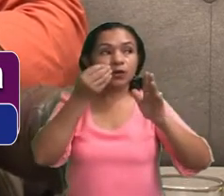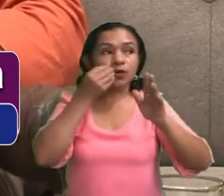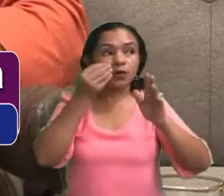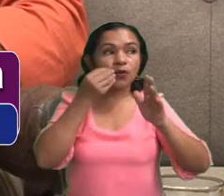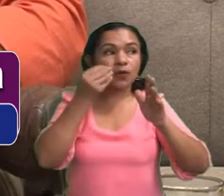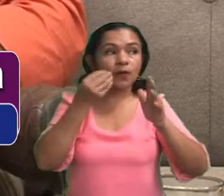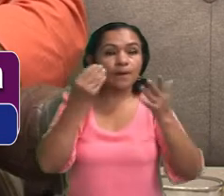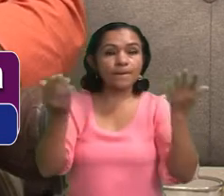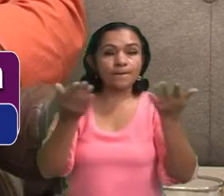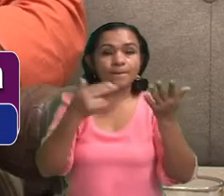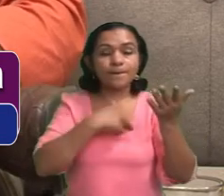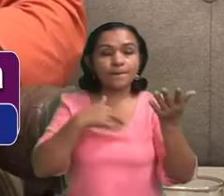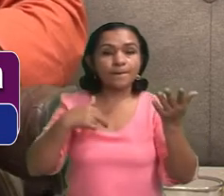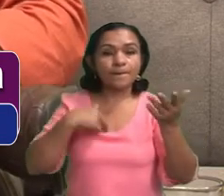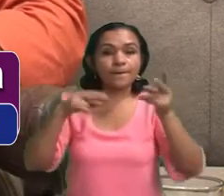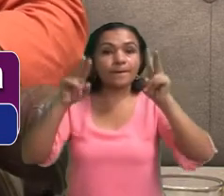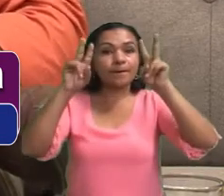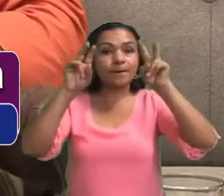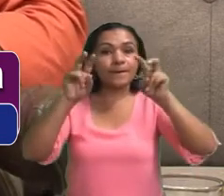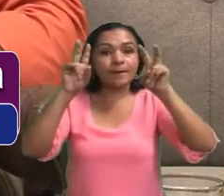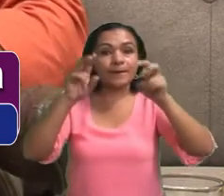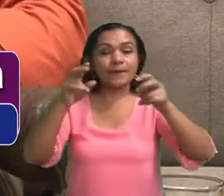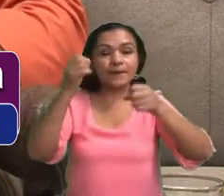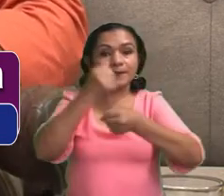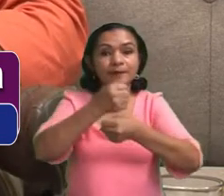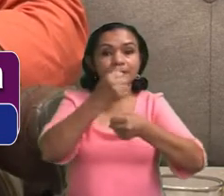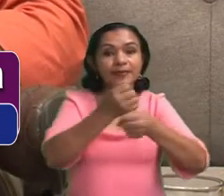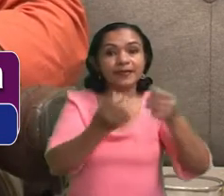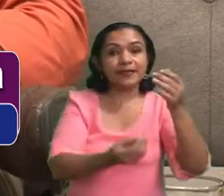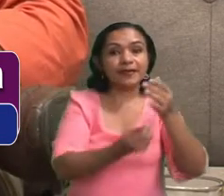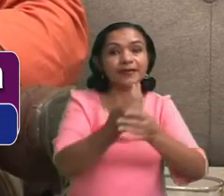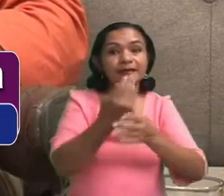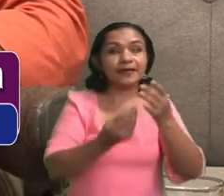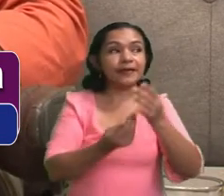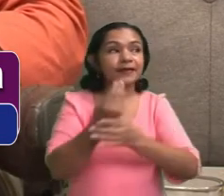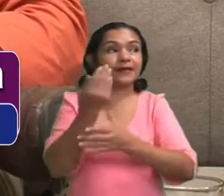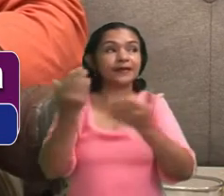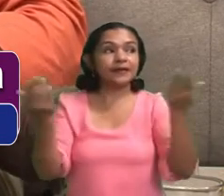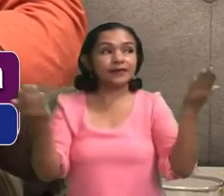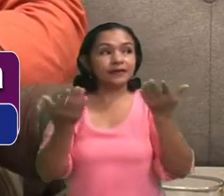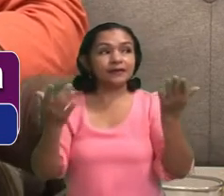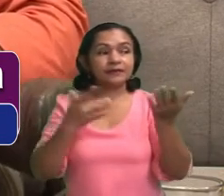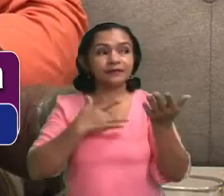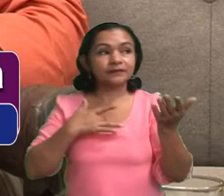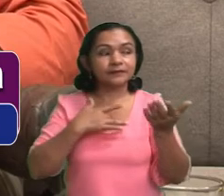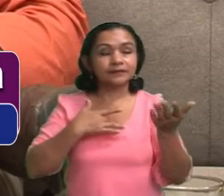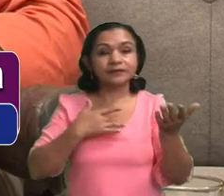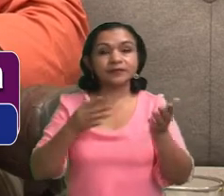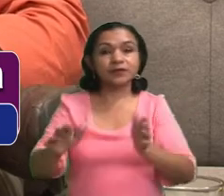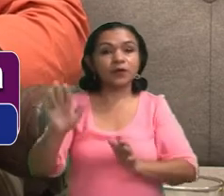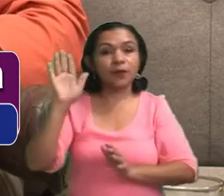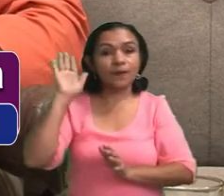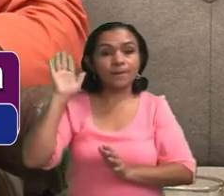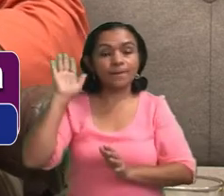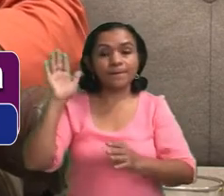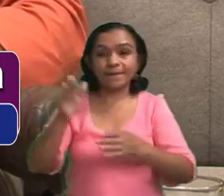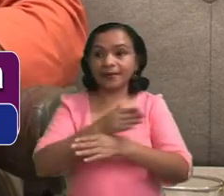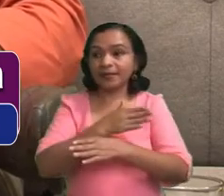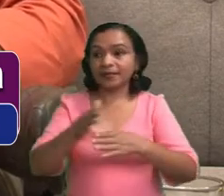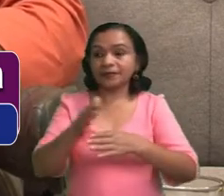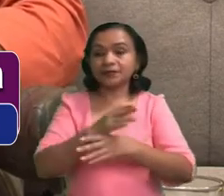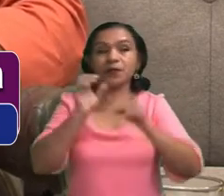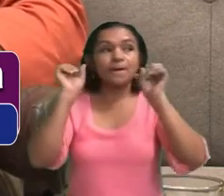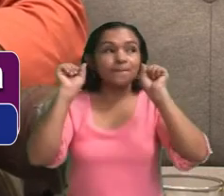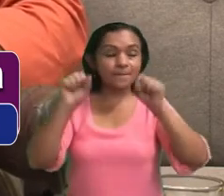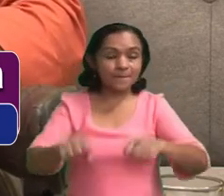alimentaria, o sea, en materia también de producción, que implique requerimientos, compromisos, etcétera, para